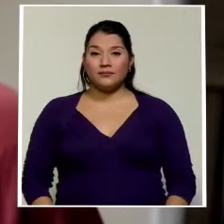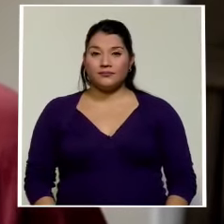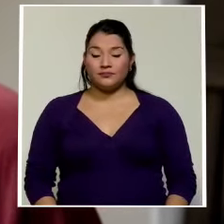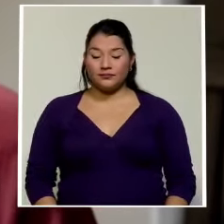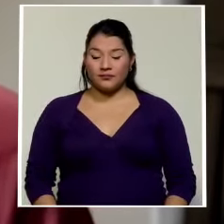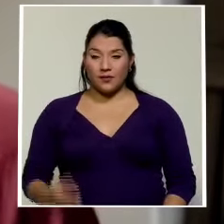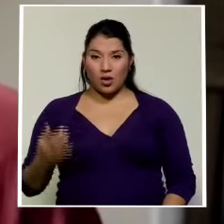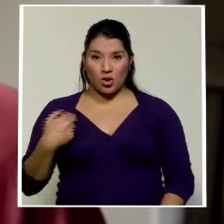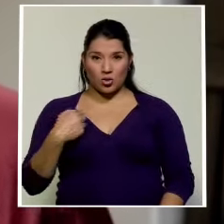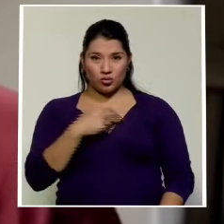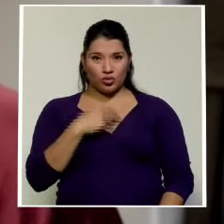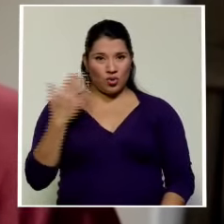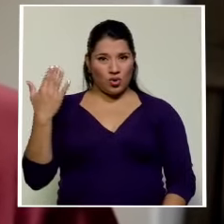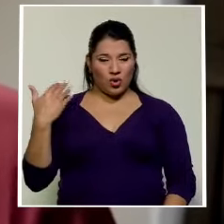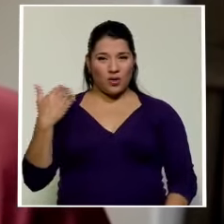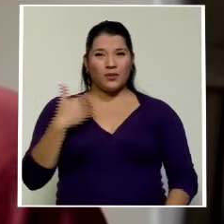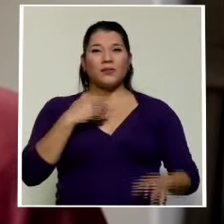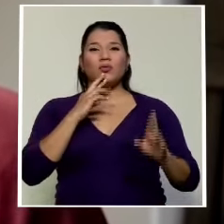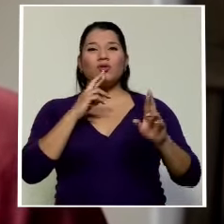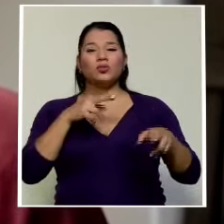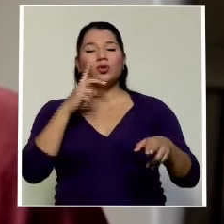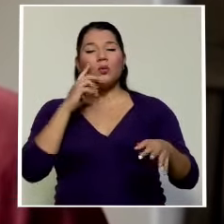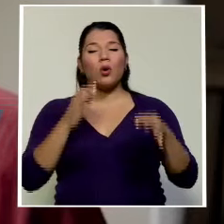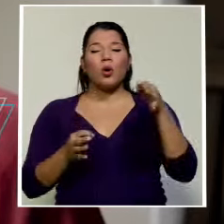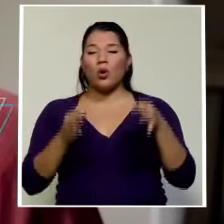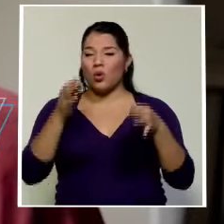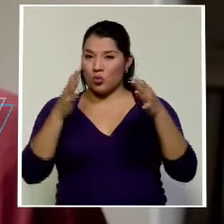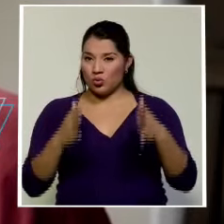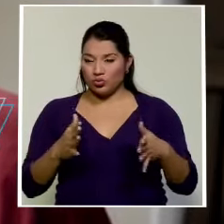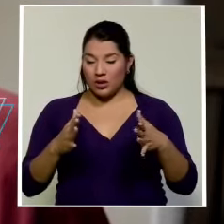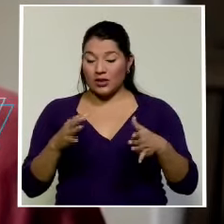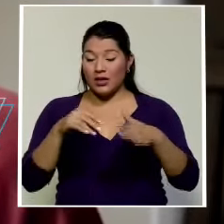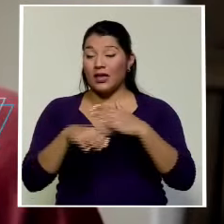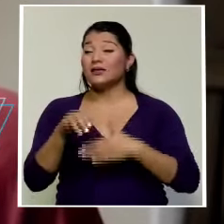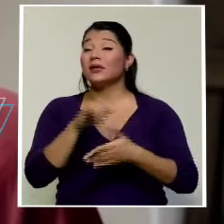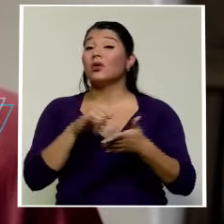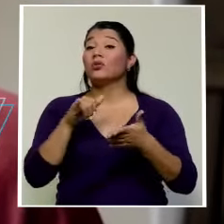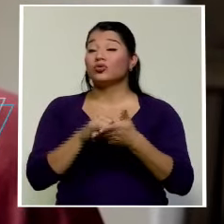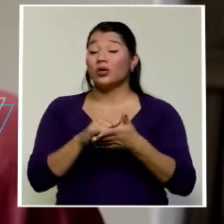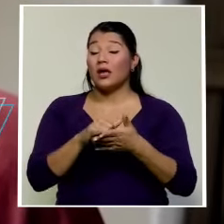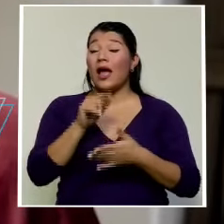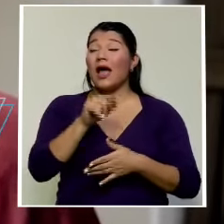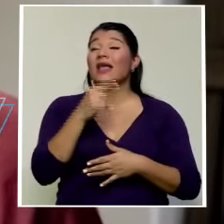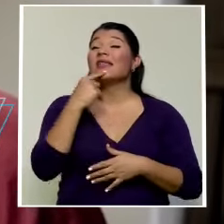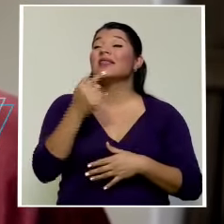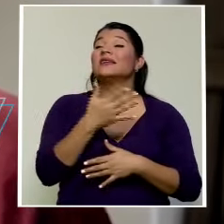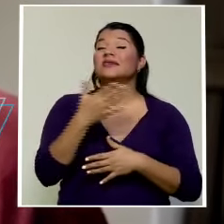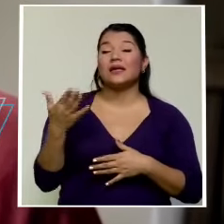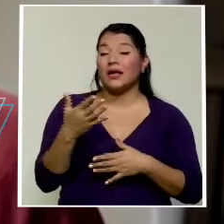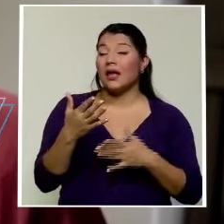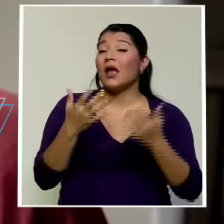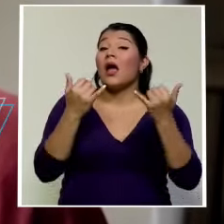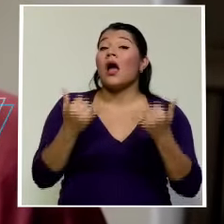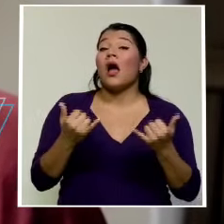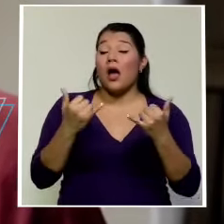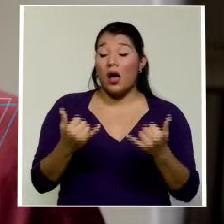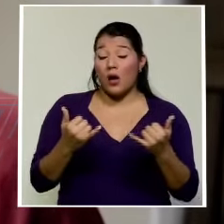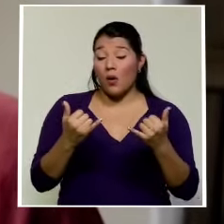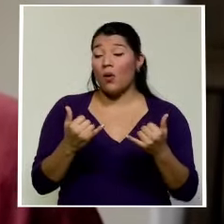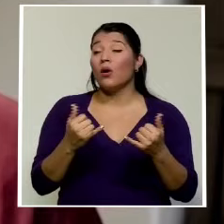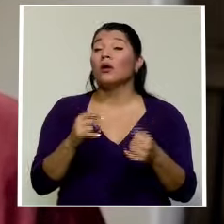Recién hemos recibido la resolución del Juzgado de Ejecución de la Pena de San José, en la cual nos indica que se están adhiriendo a lo indicado por la